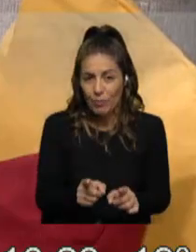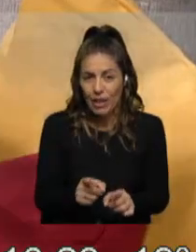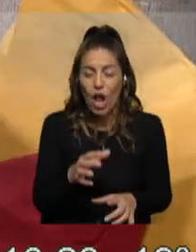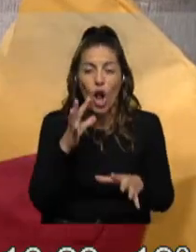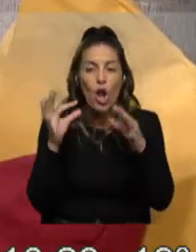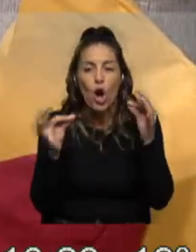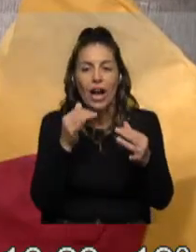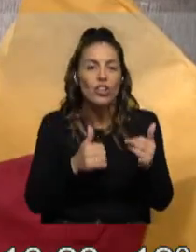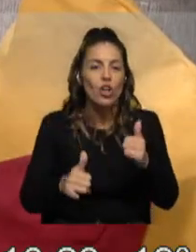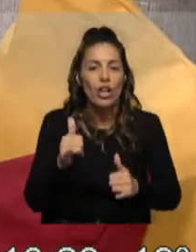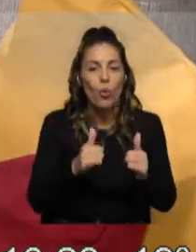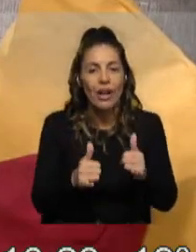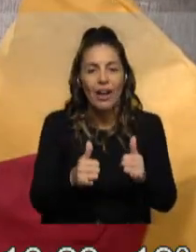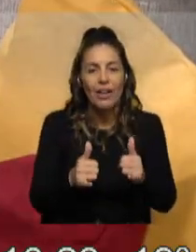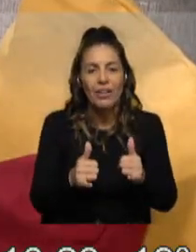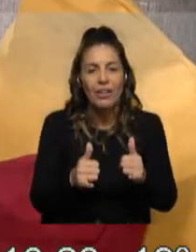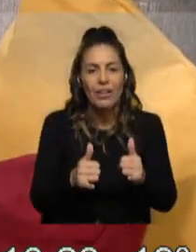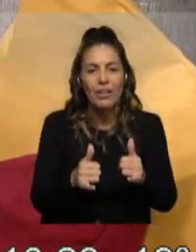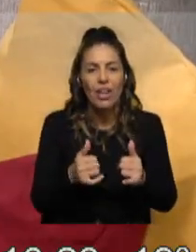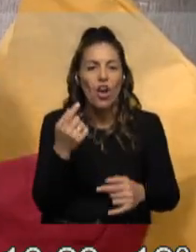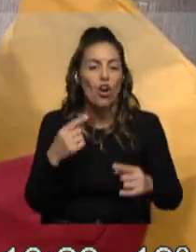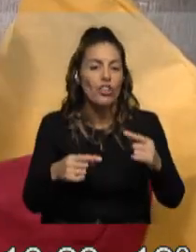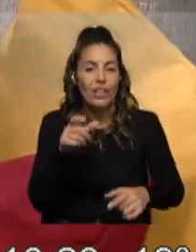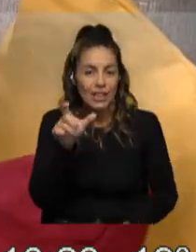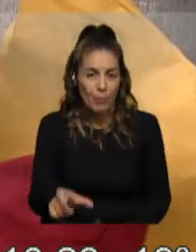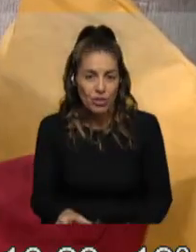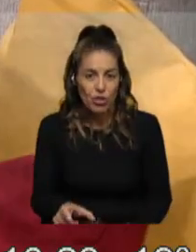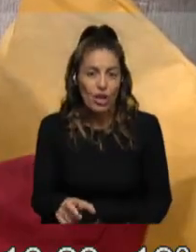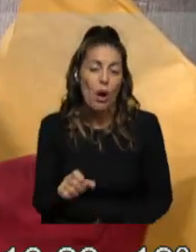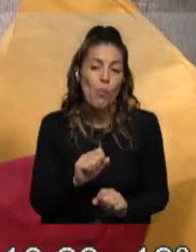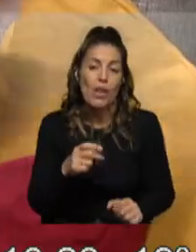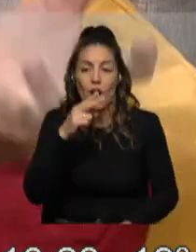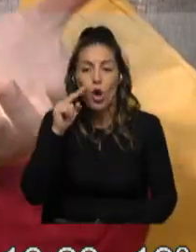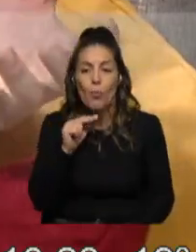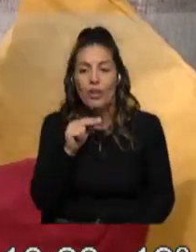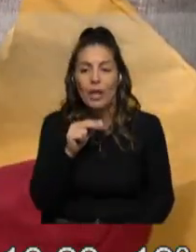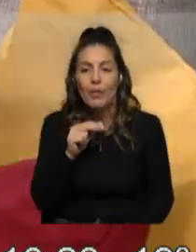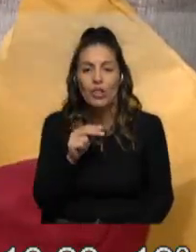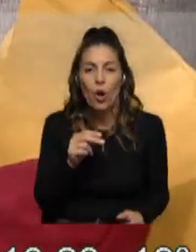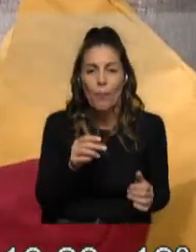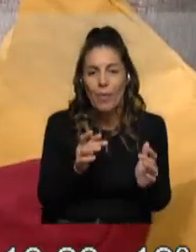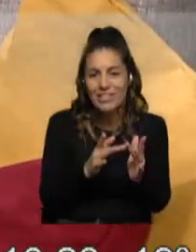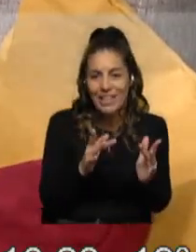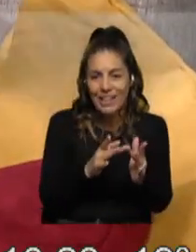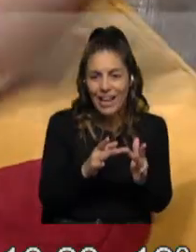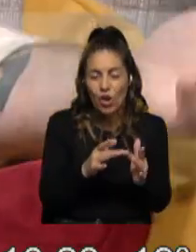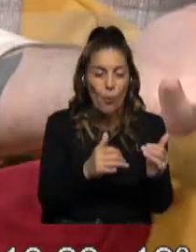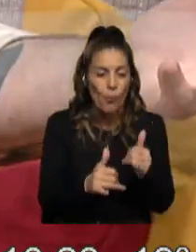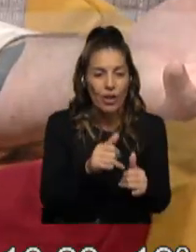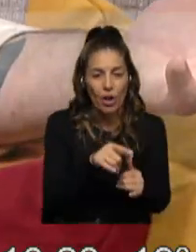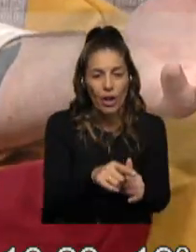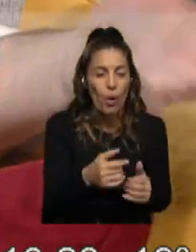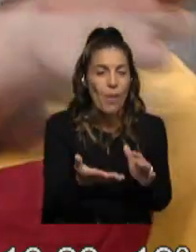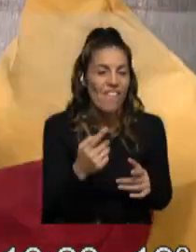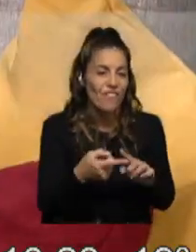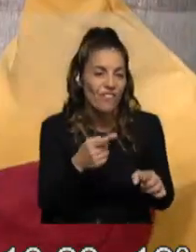gatos que juegan con distintos tipos de personas después pueden tener comportamientos más filiativos producto de que el juego estableció un mayor